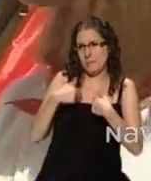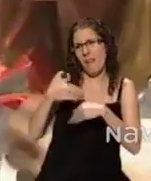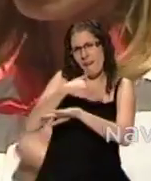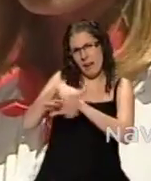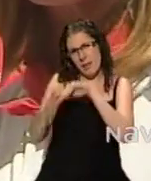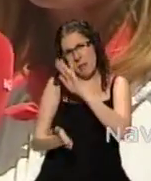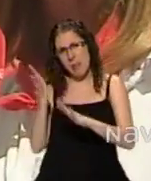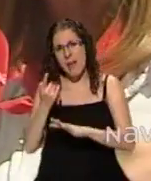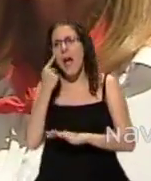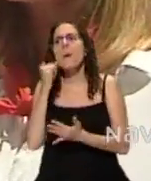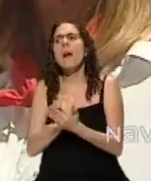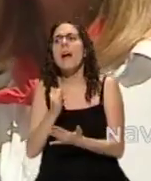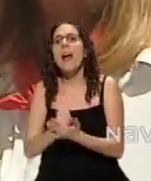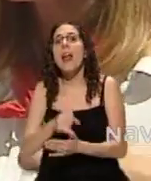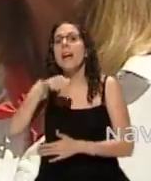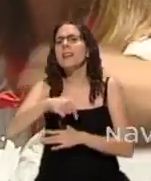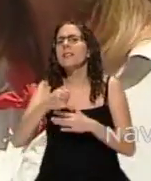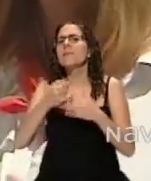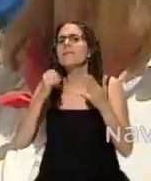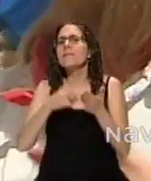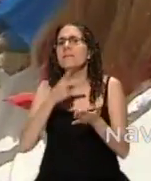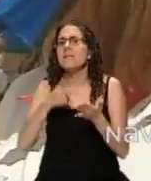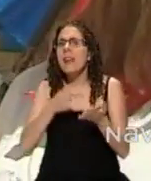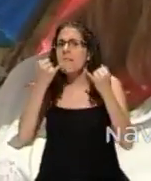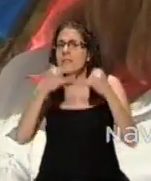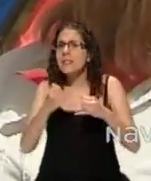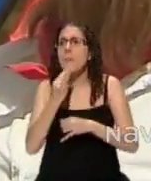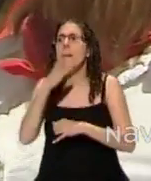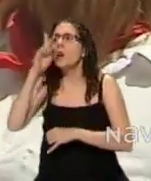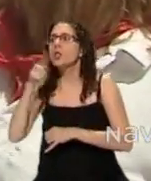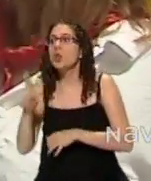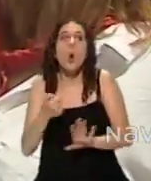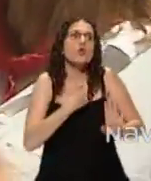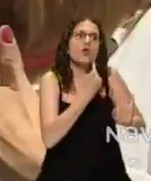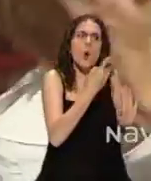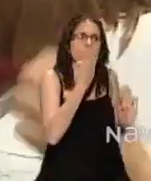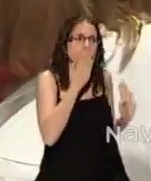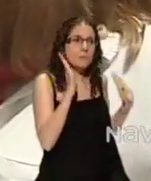y comprobamos si las fiestas de Viana son las mejores fiestas de Navarra? No he dicho eso.